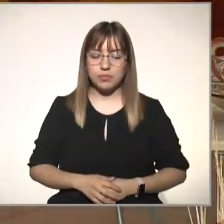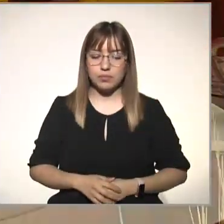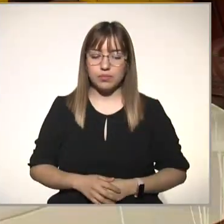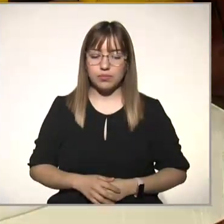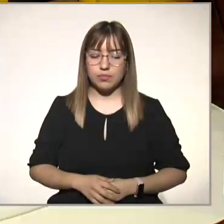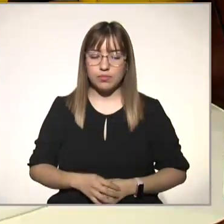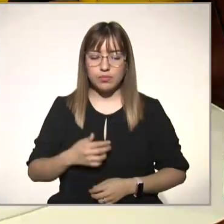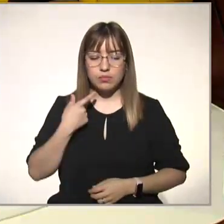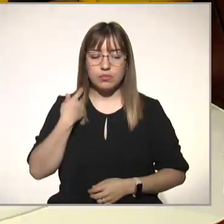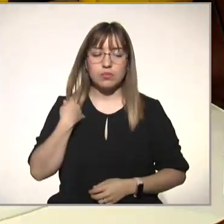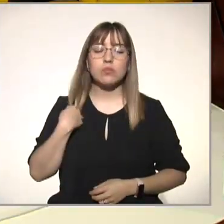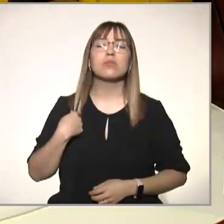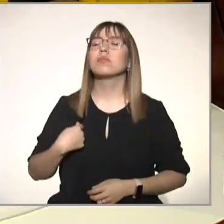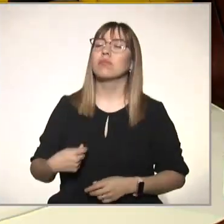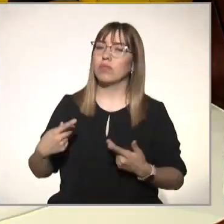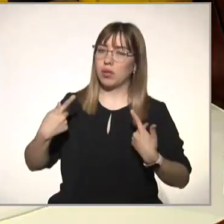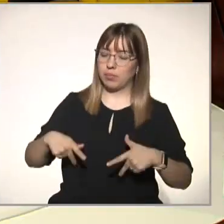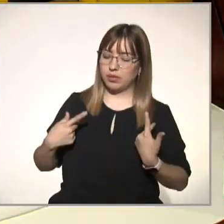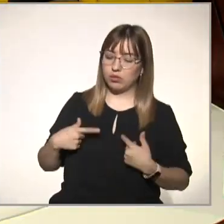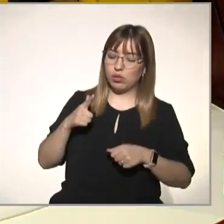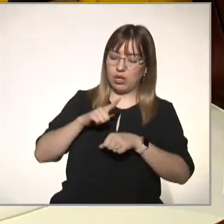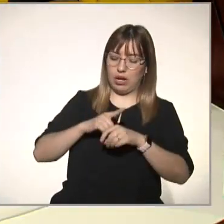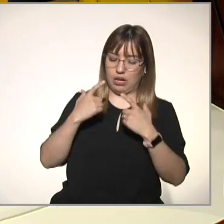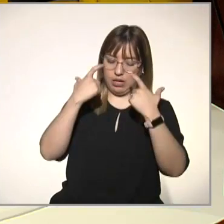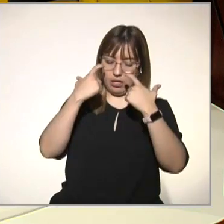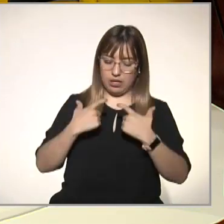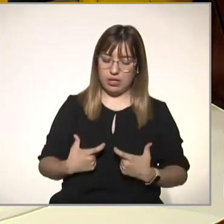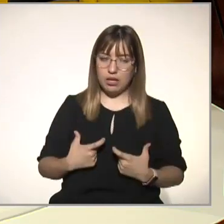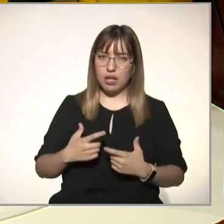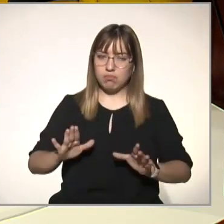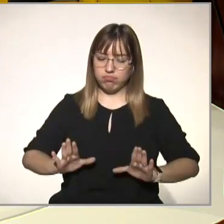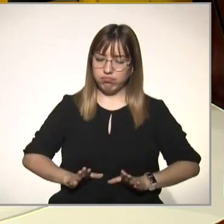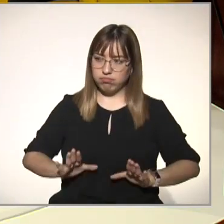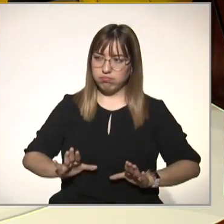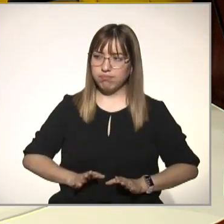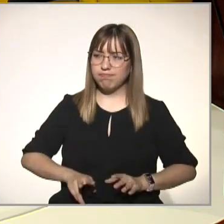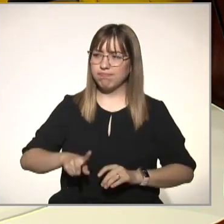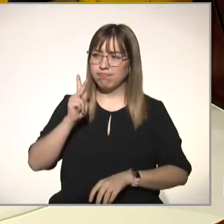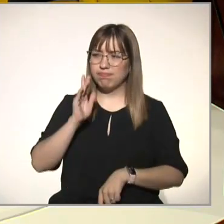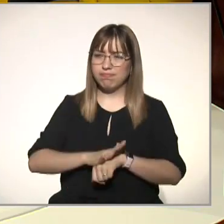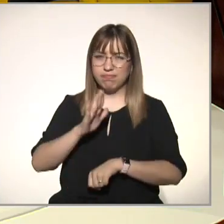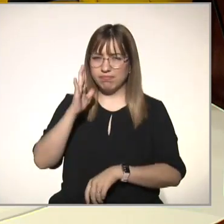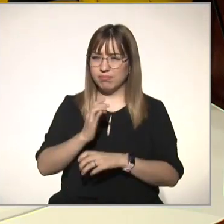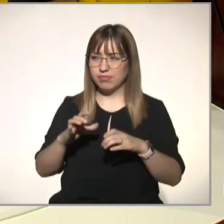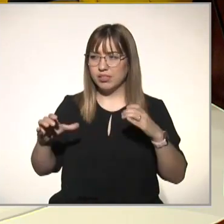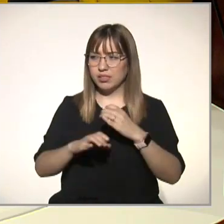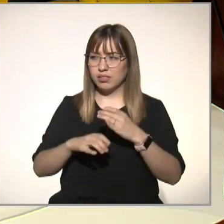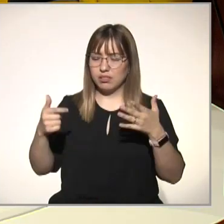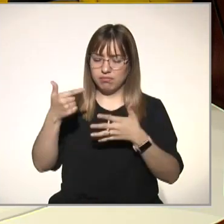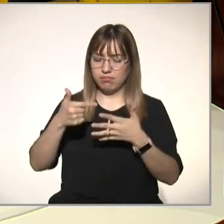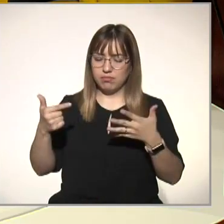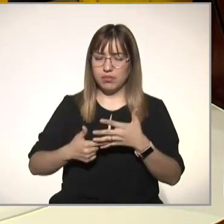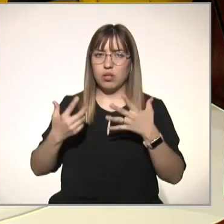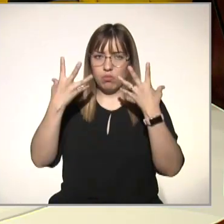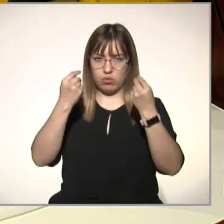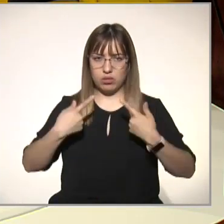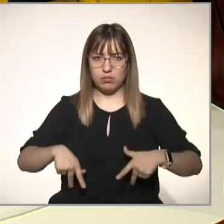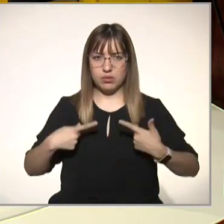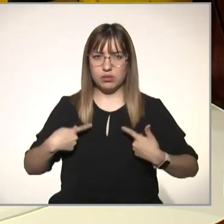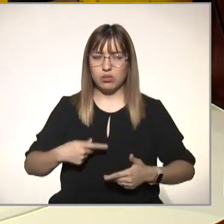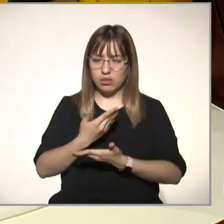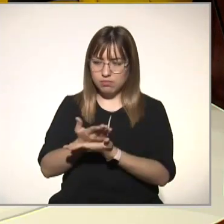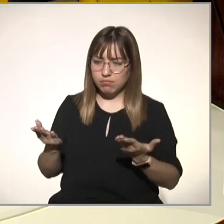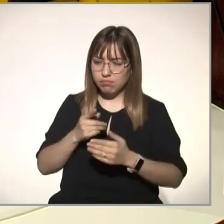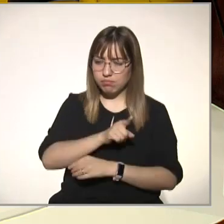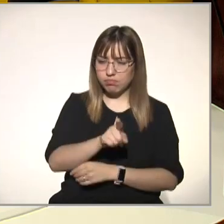quienes somos, nuestra personalidad, nuestra identidad, pero una gran parte de esto, y creo que para muchas personas de la diversidad sexual se